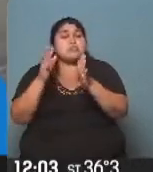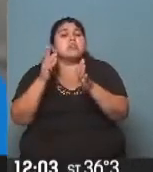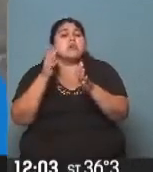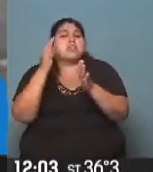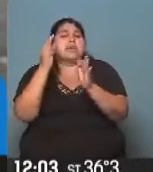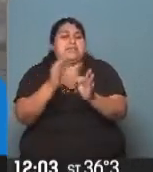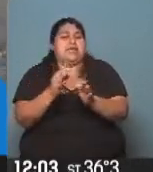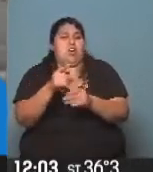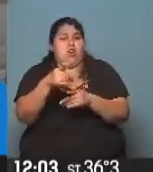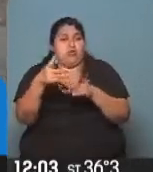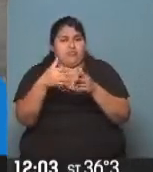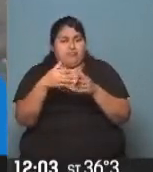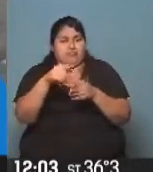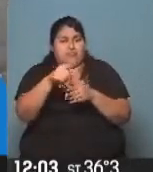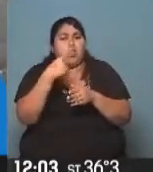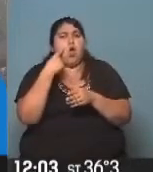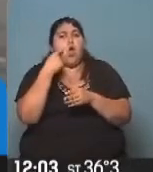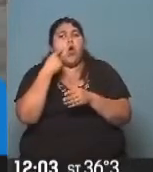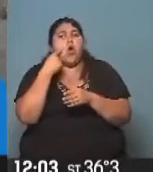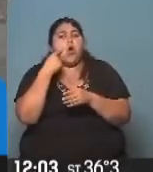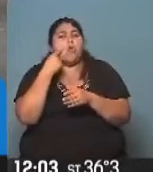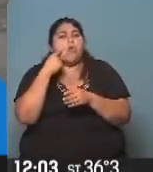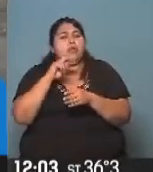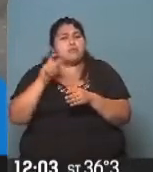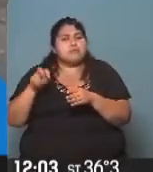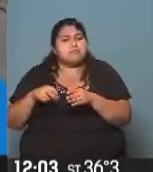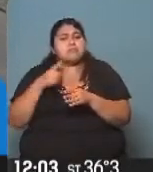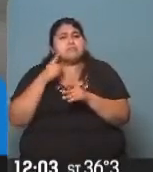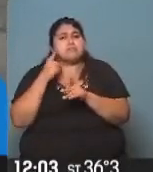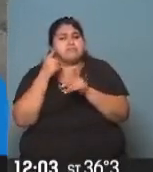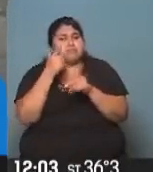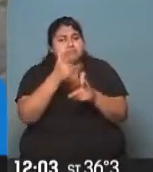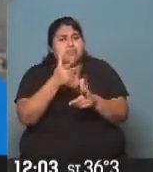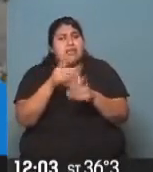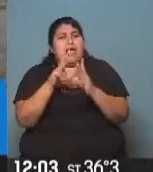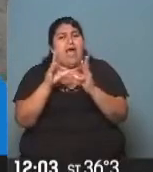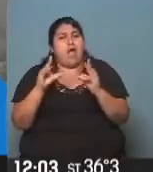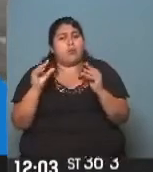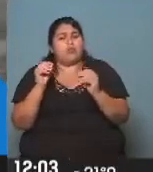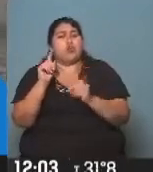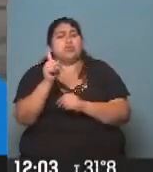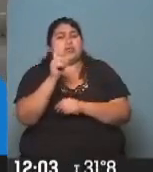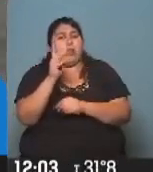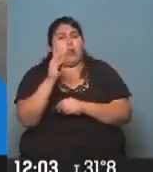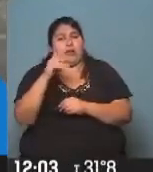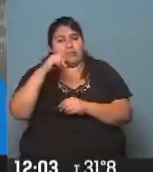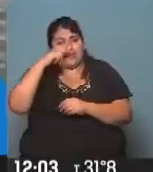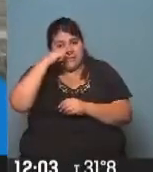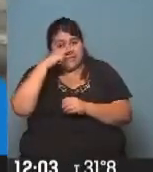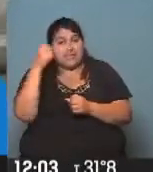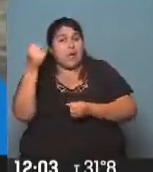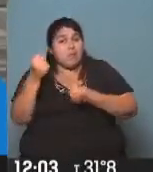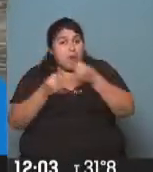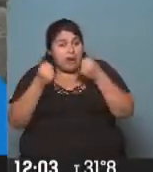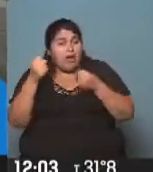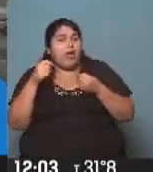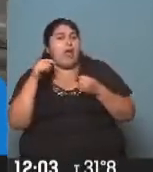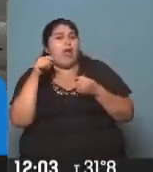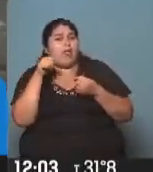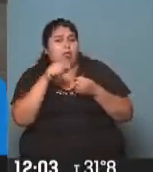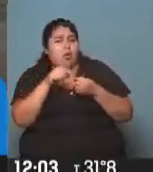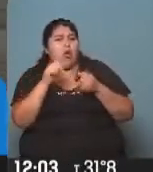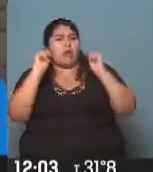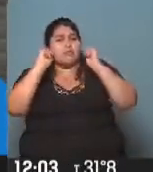fue interceptado por un hombre en un automóvil fiat 147 quien manejaba el automóvil estaba